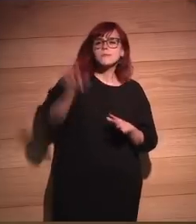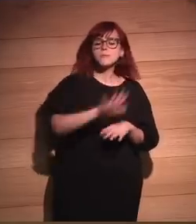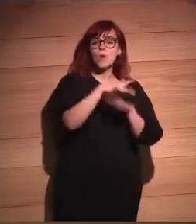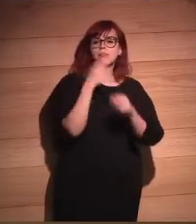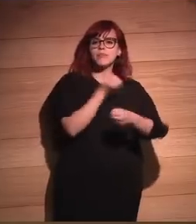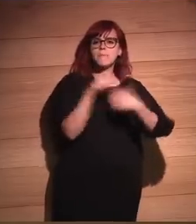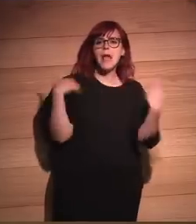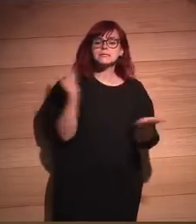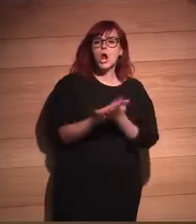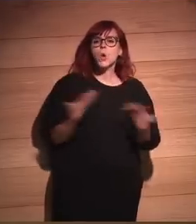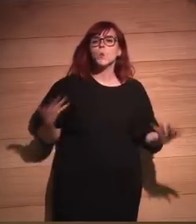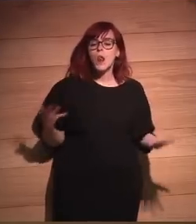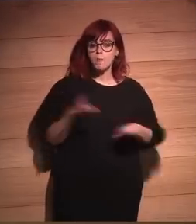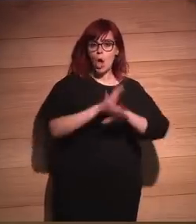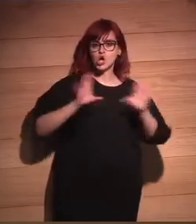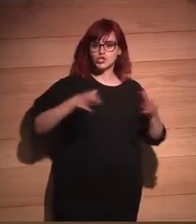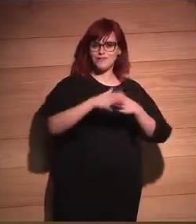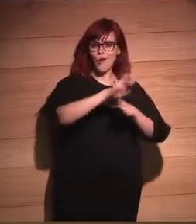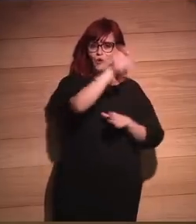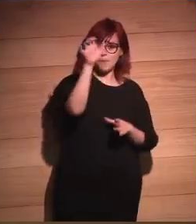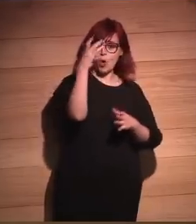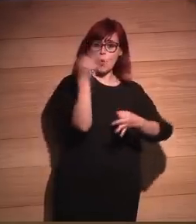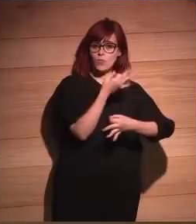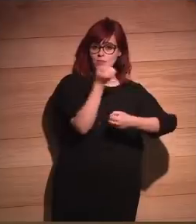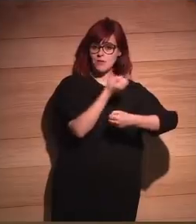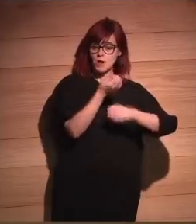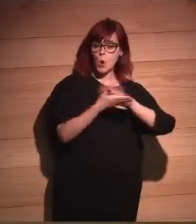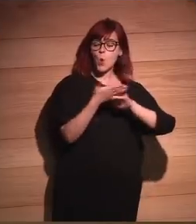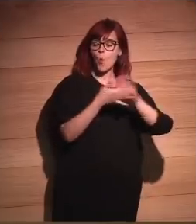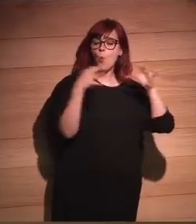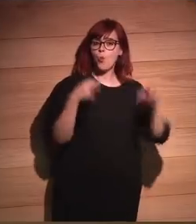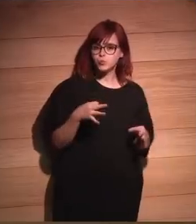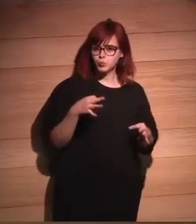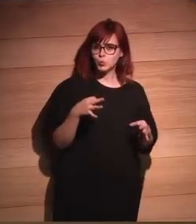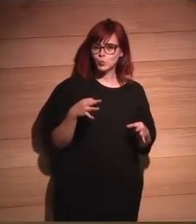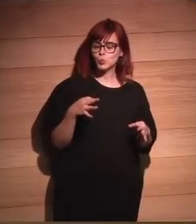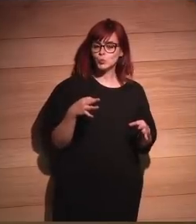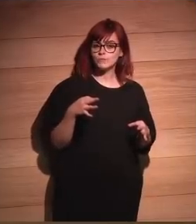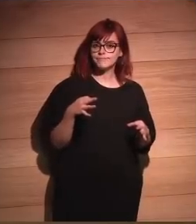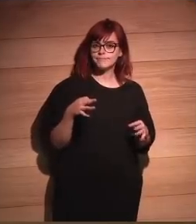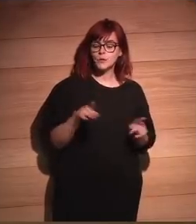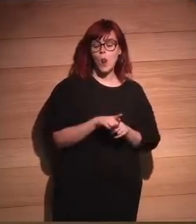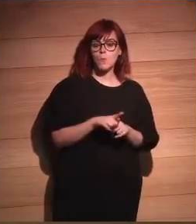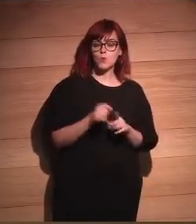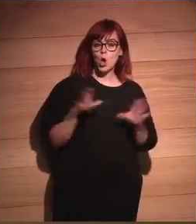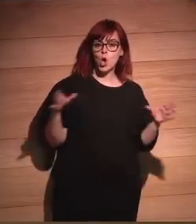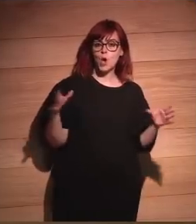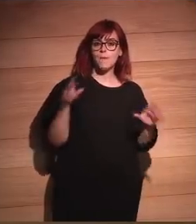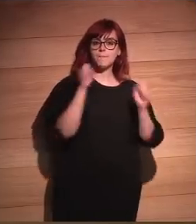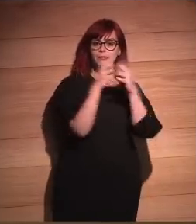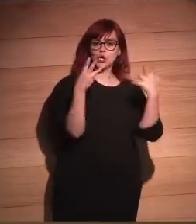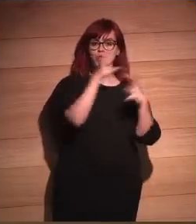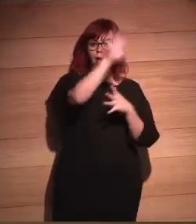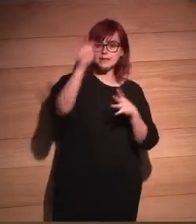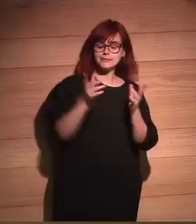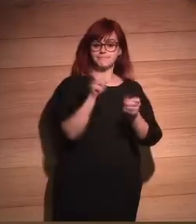desde diciembre? En el Consejo Europeo que hubo en diciembre nos dio una llamada de atención a los 28